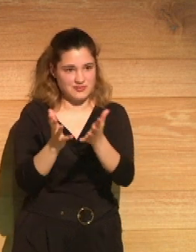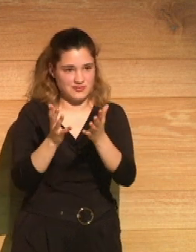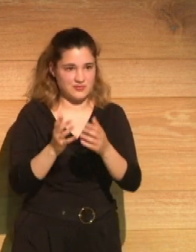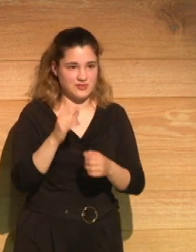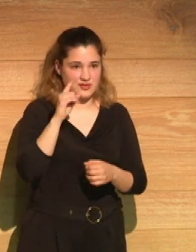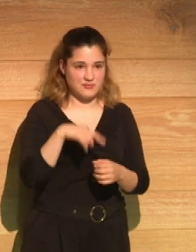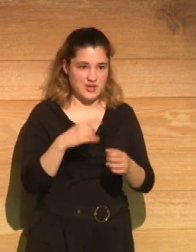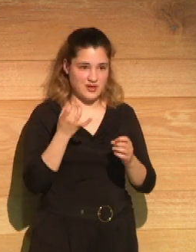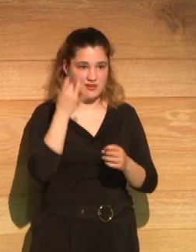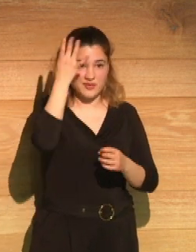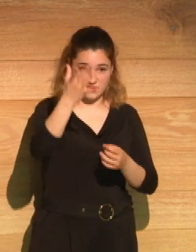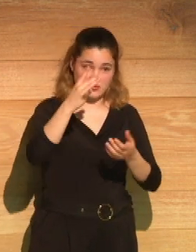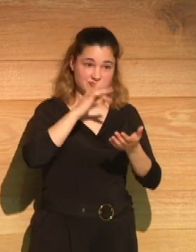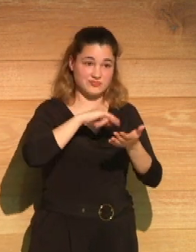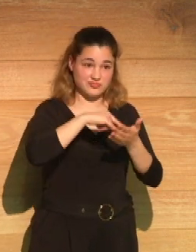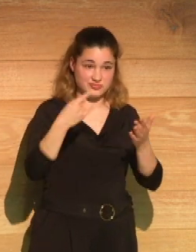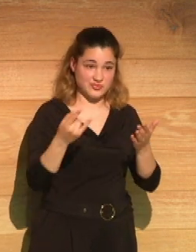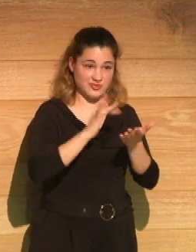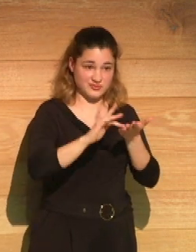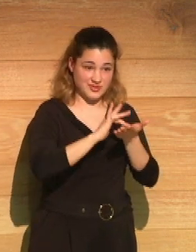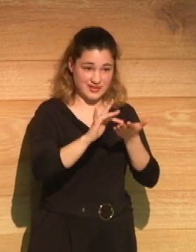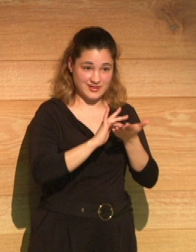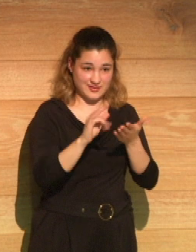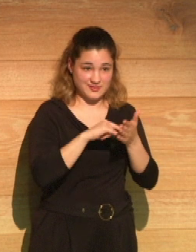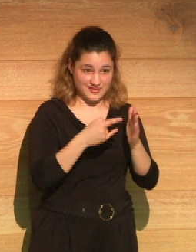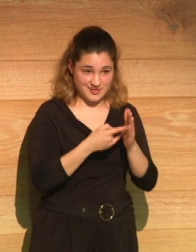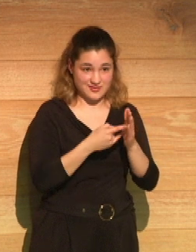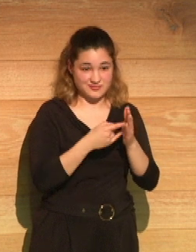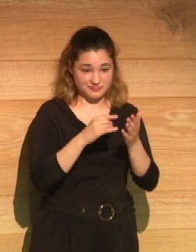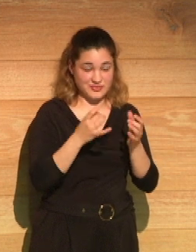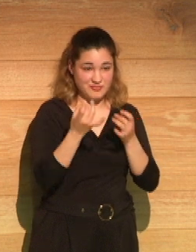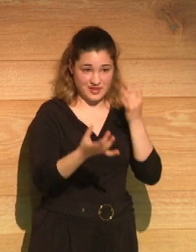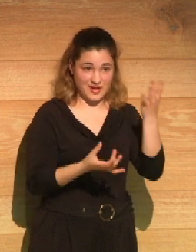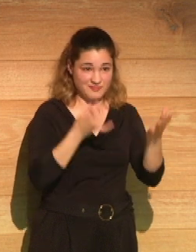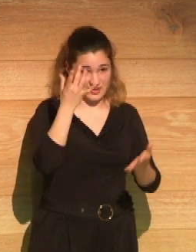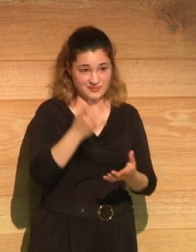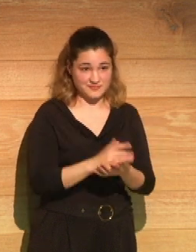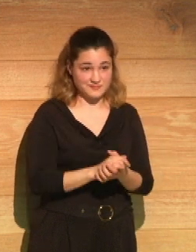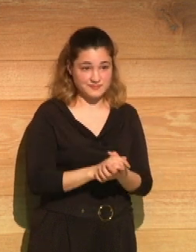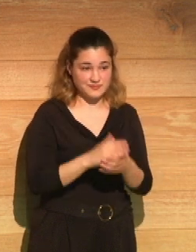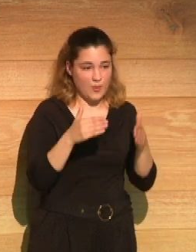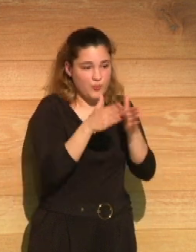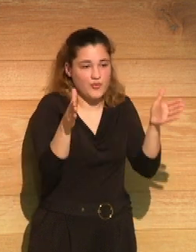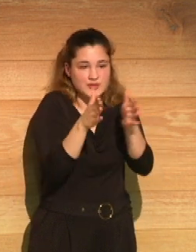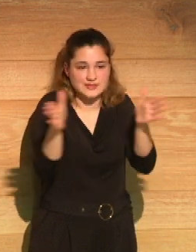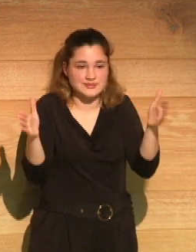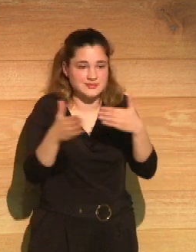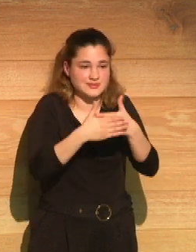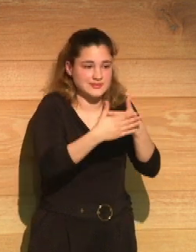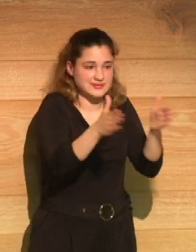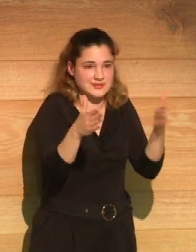las estrategias digitales, simplemente porque han abierto puertas. Y el rol que tienen, ya tienen un